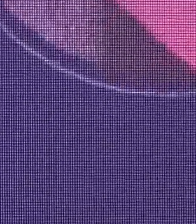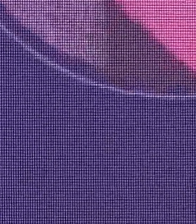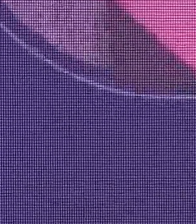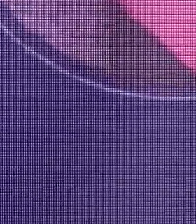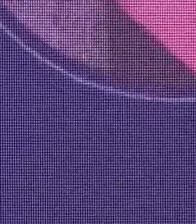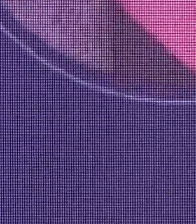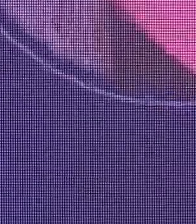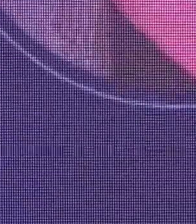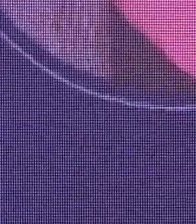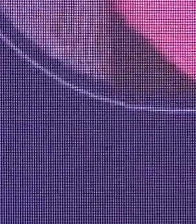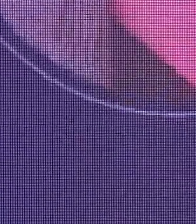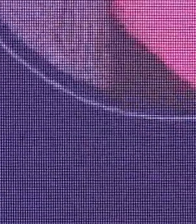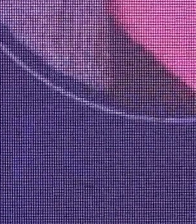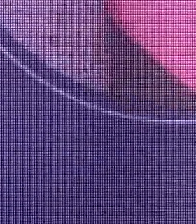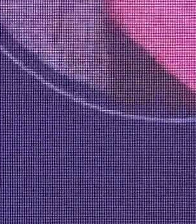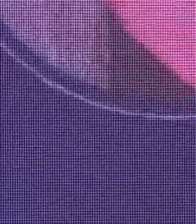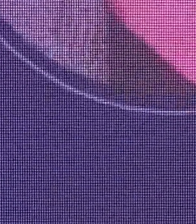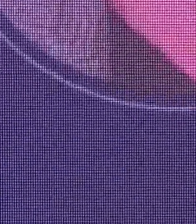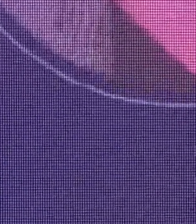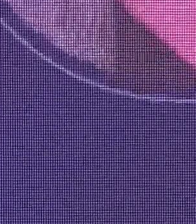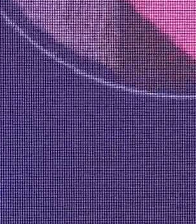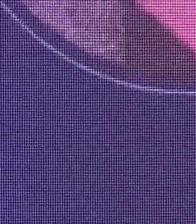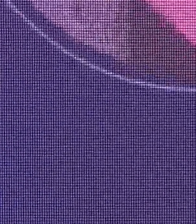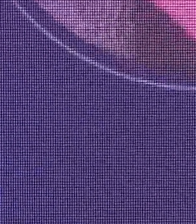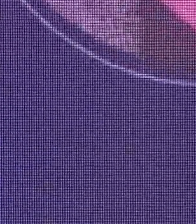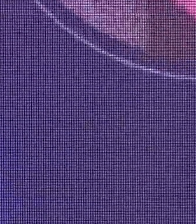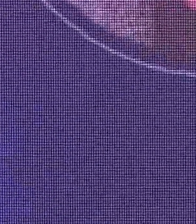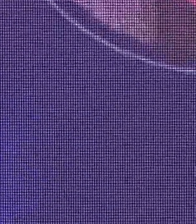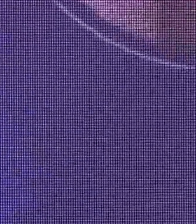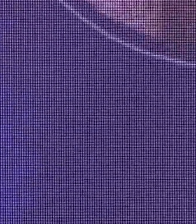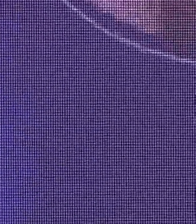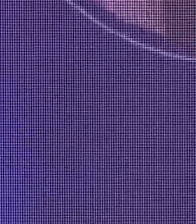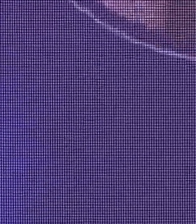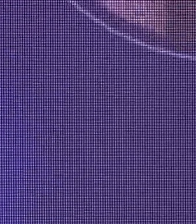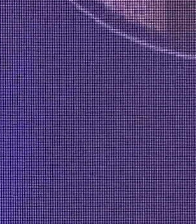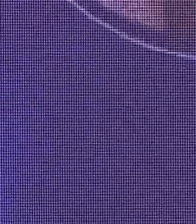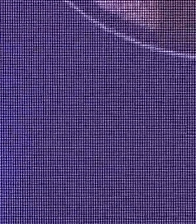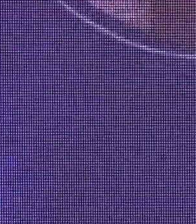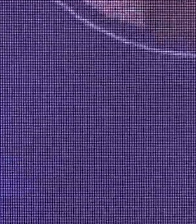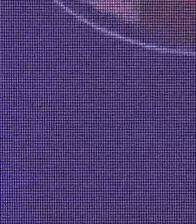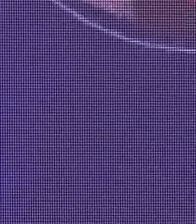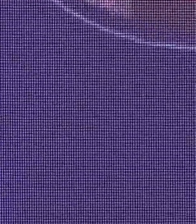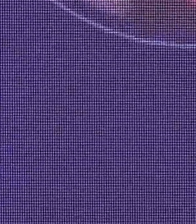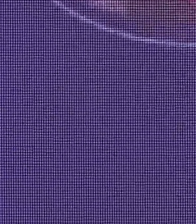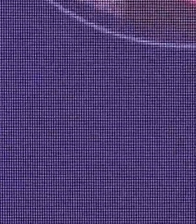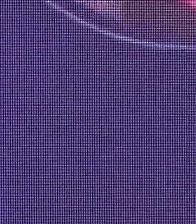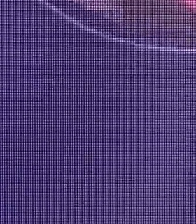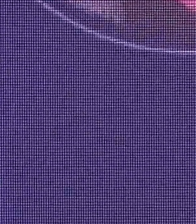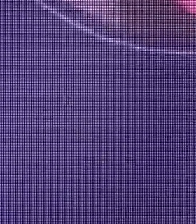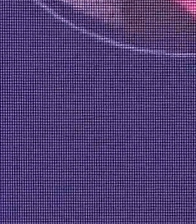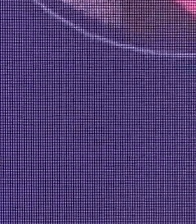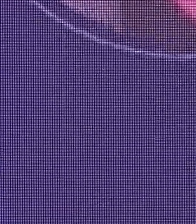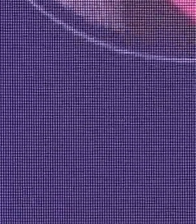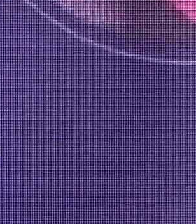como Anthropic, como tenemos de Mistral y también modelos abiertos que puedas descargar de Hugging Face, por decir algo. Entonces